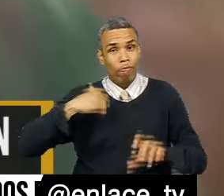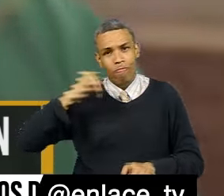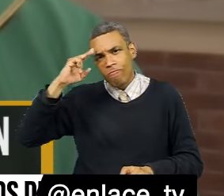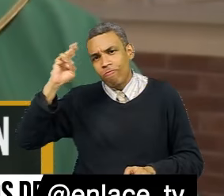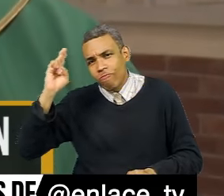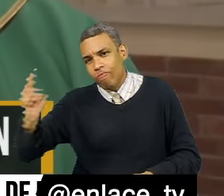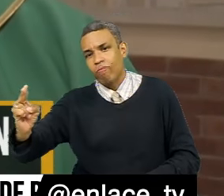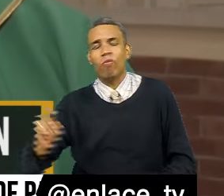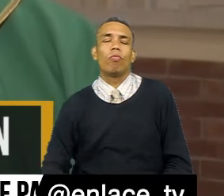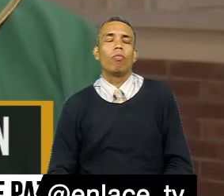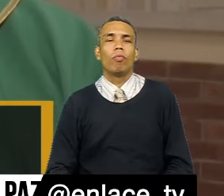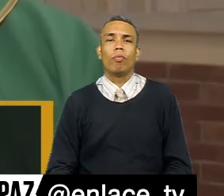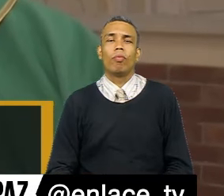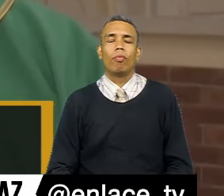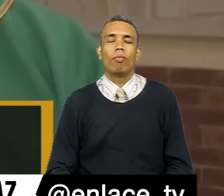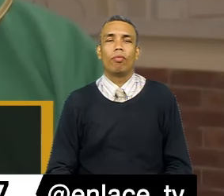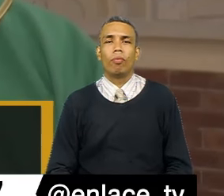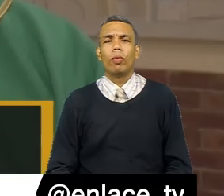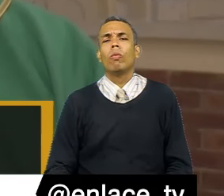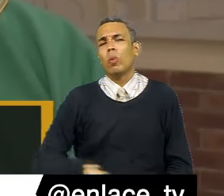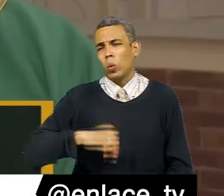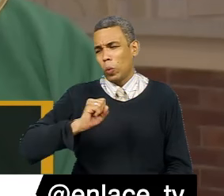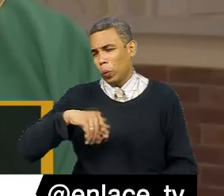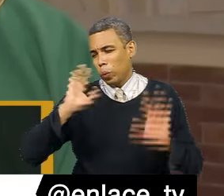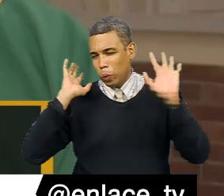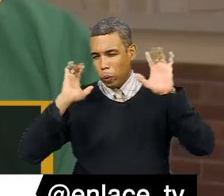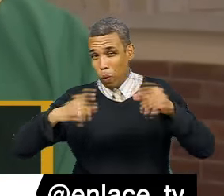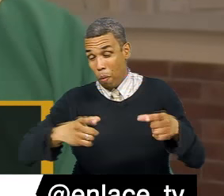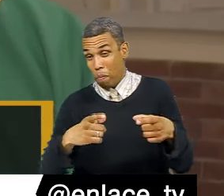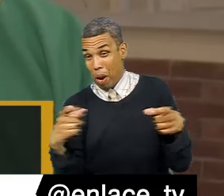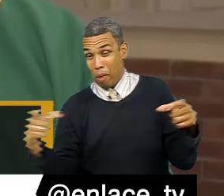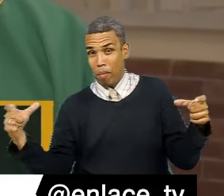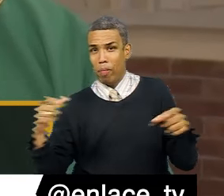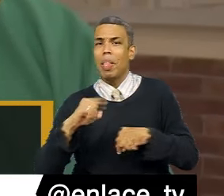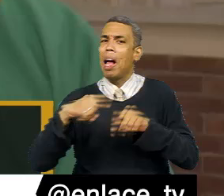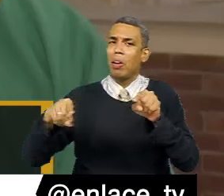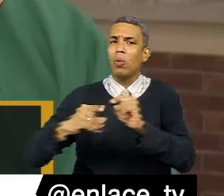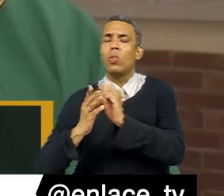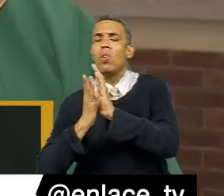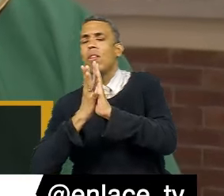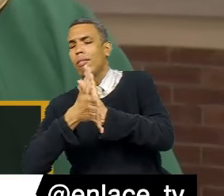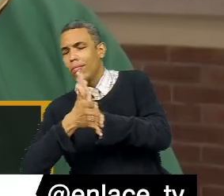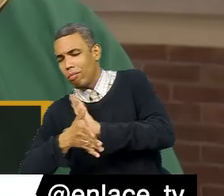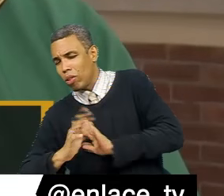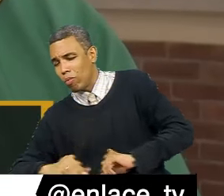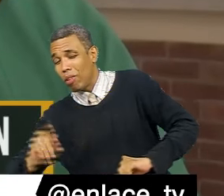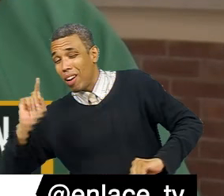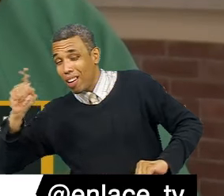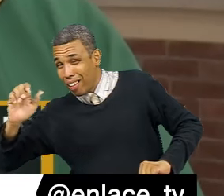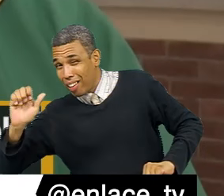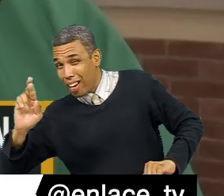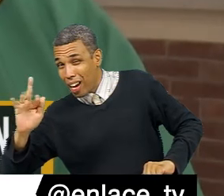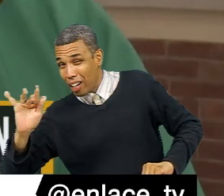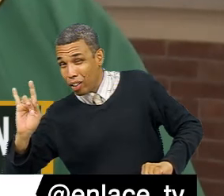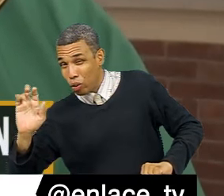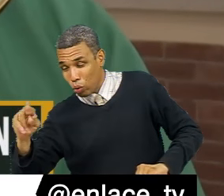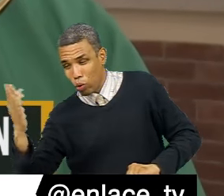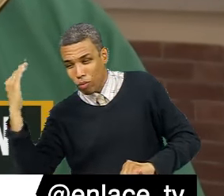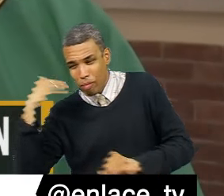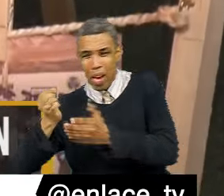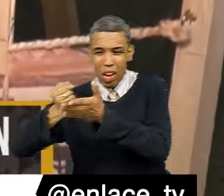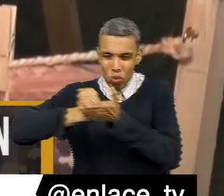muy positivo y mucho testimonio de todo el bien que el padre Arturo sembró y sigue sembrando, porque su legado queda en